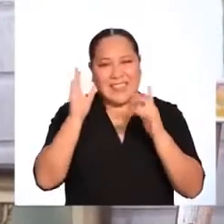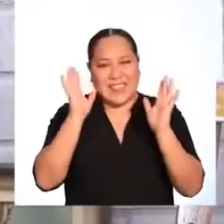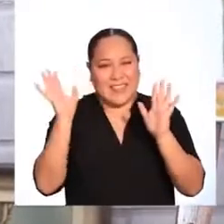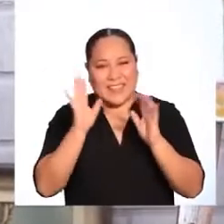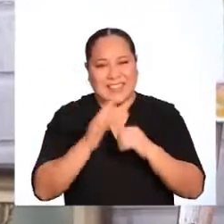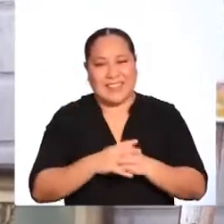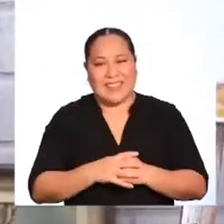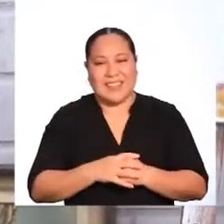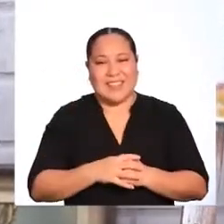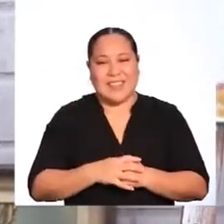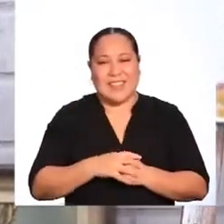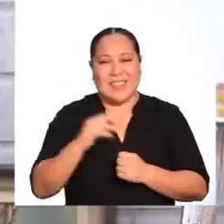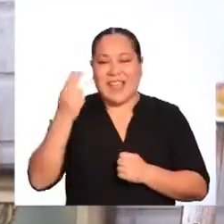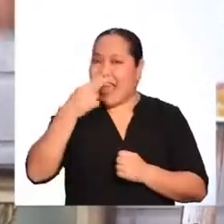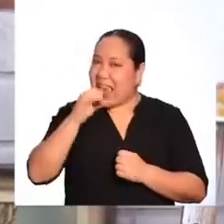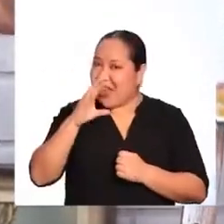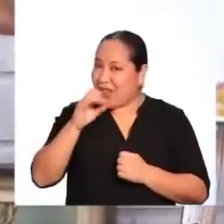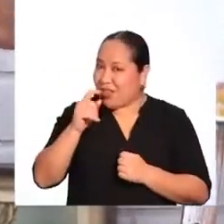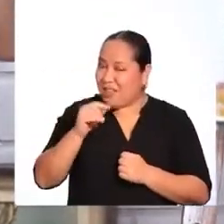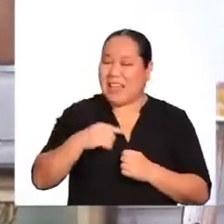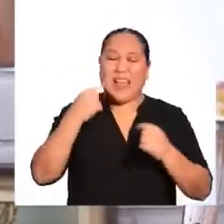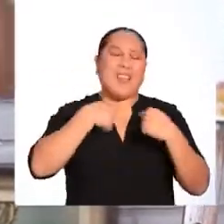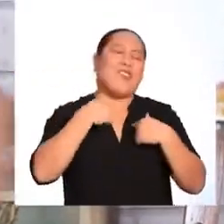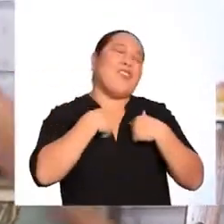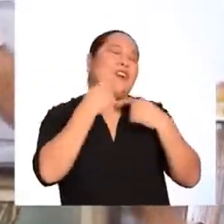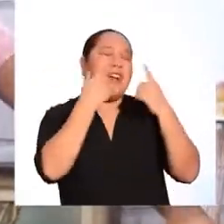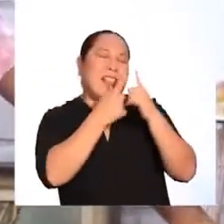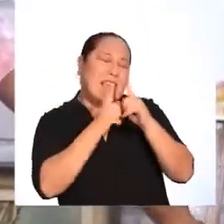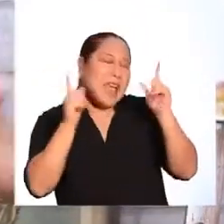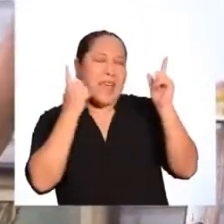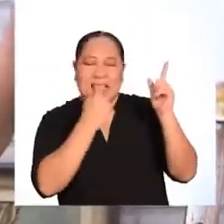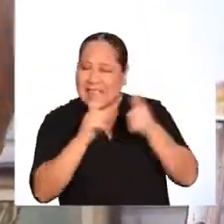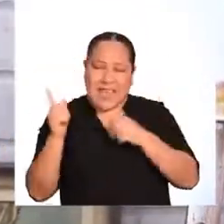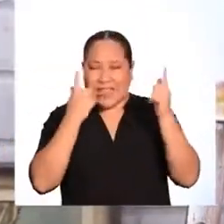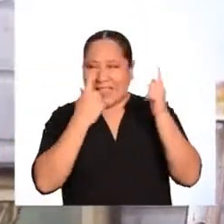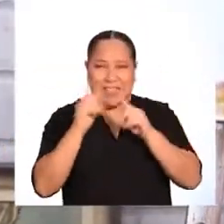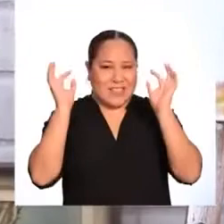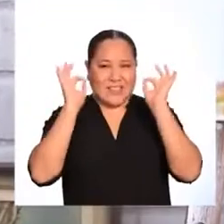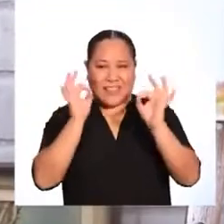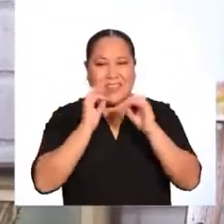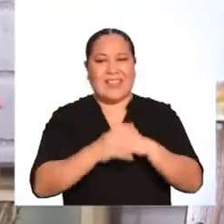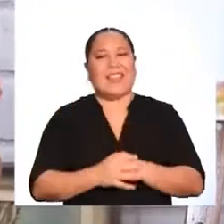mismo esta listísimo